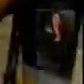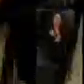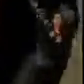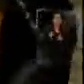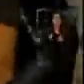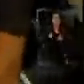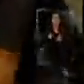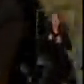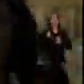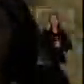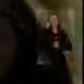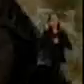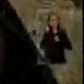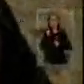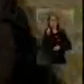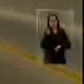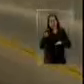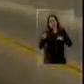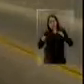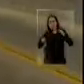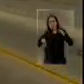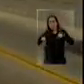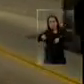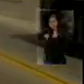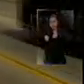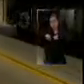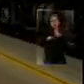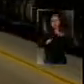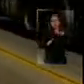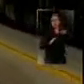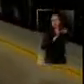yo creo que voy a llegar arriba de todas maneras.